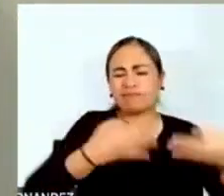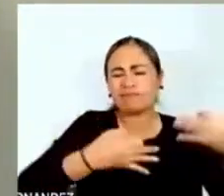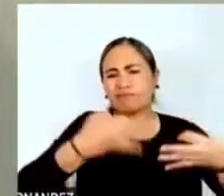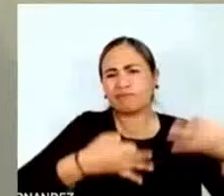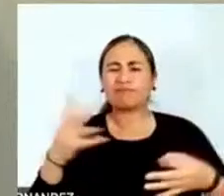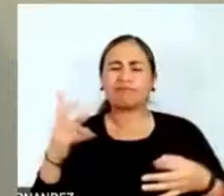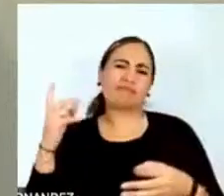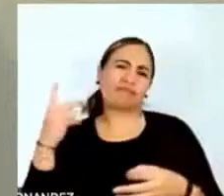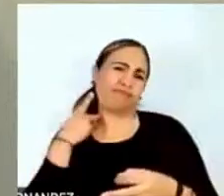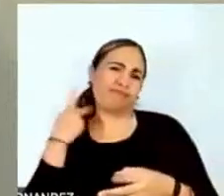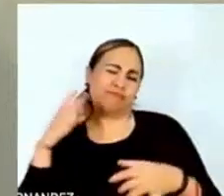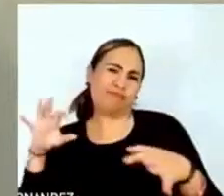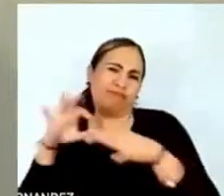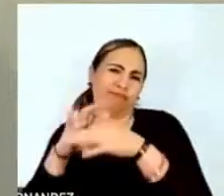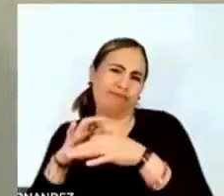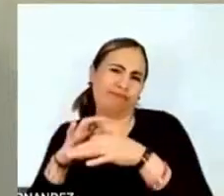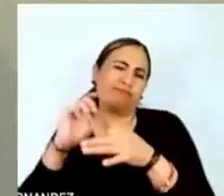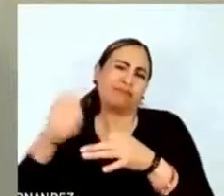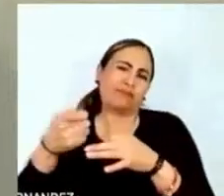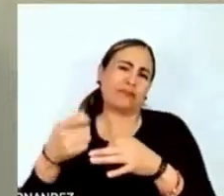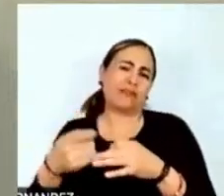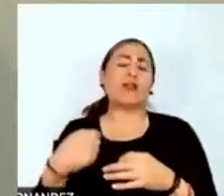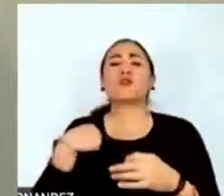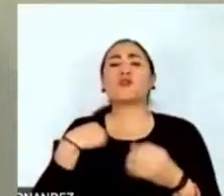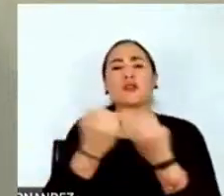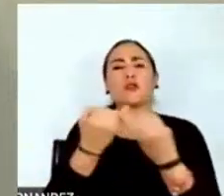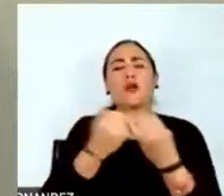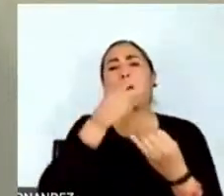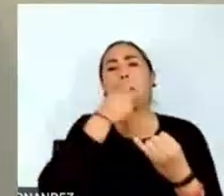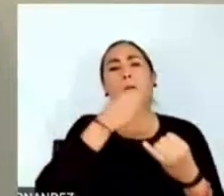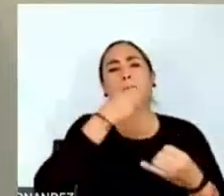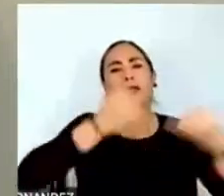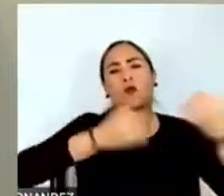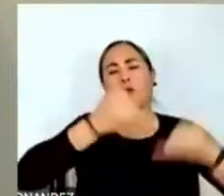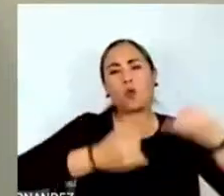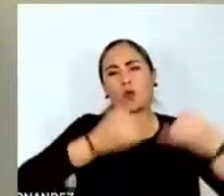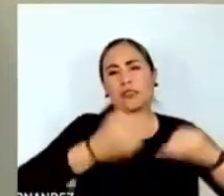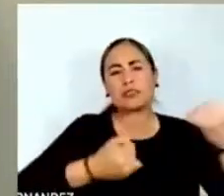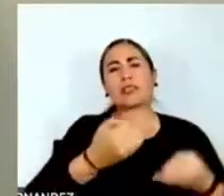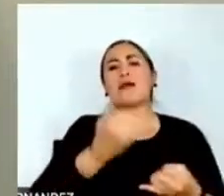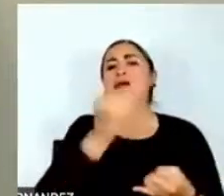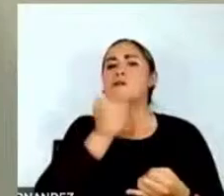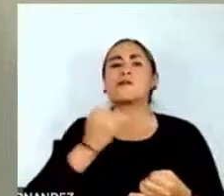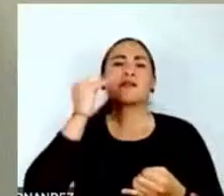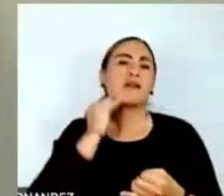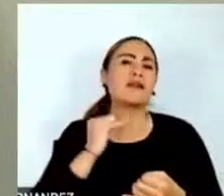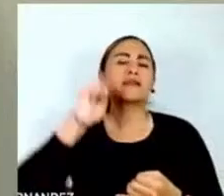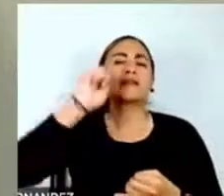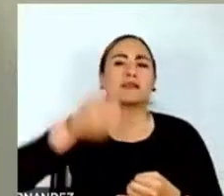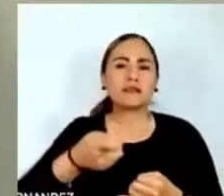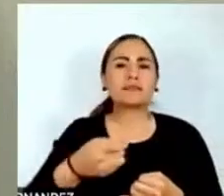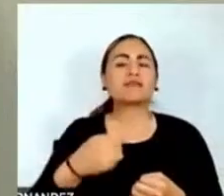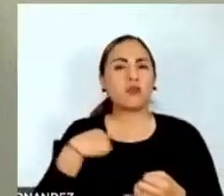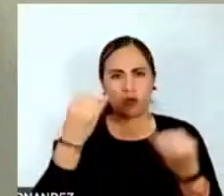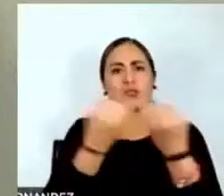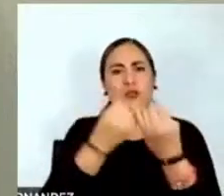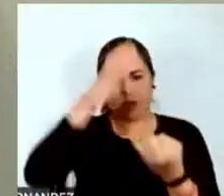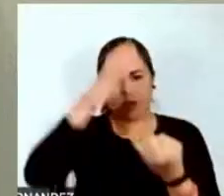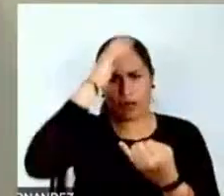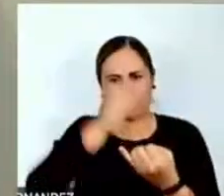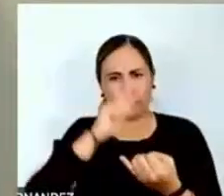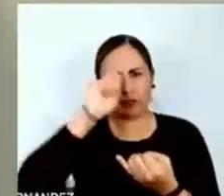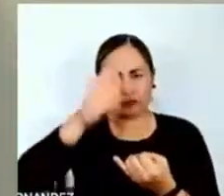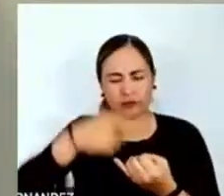parece que en eso coincido con el ilustre jurista israelí, es que los intentos por eliminar las diferencias entre